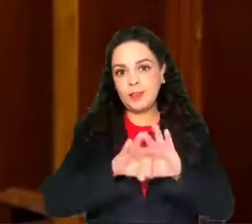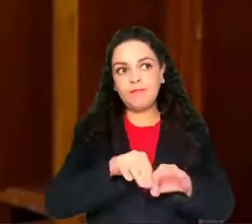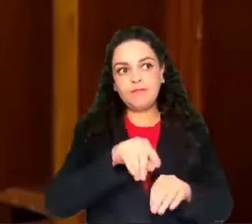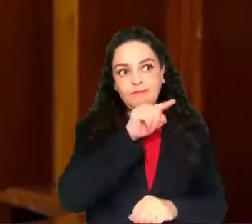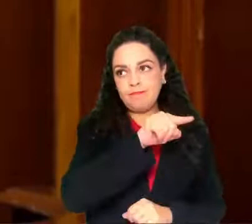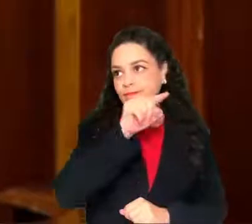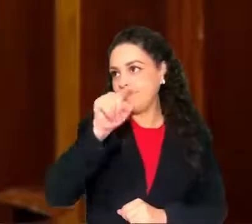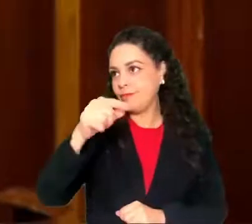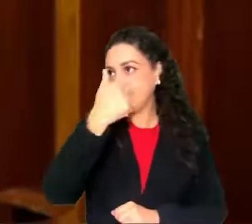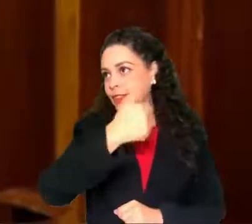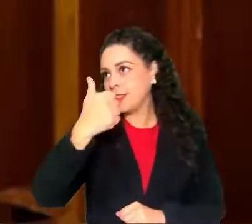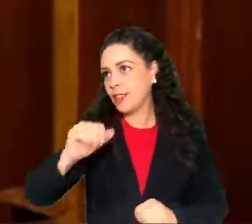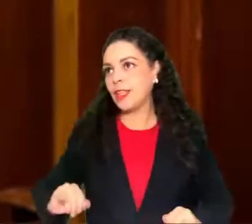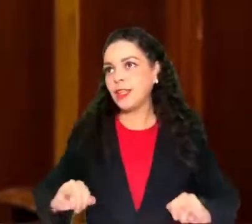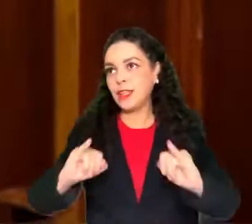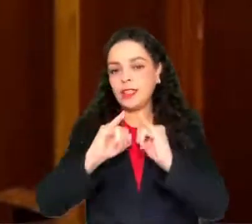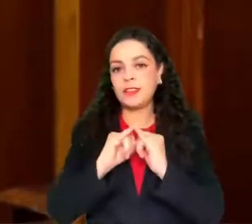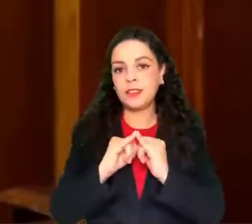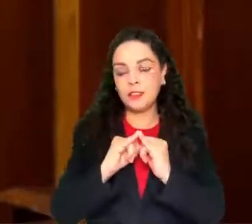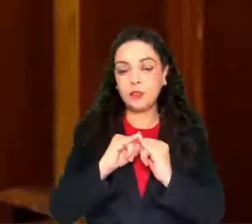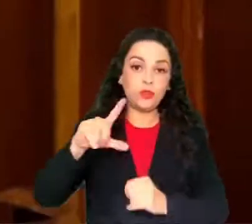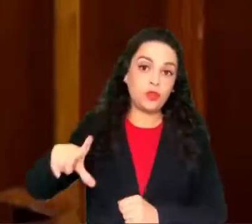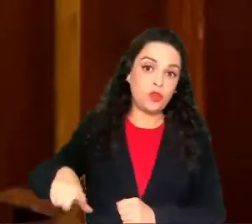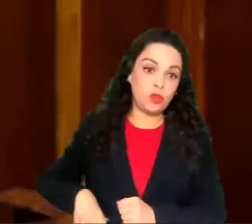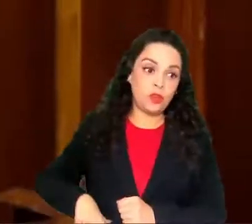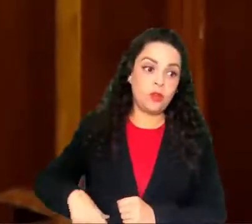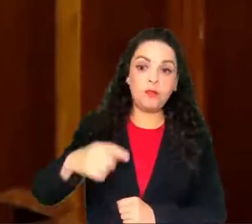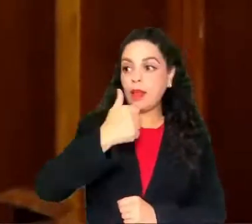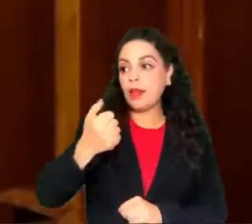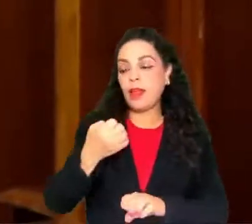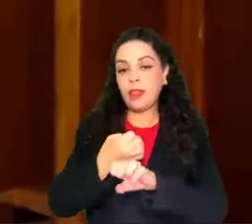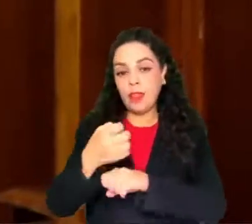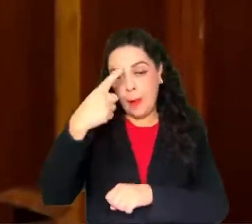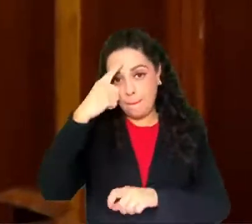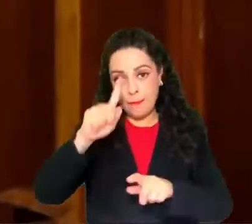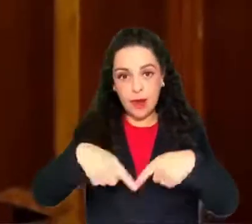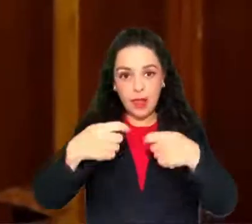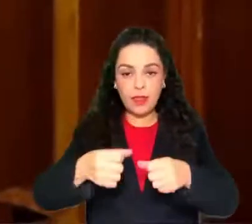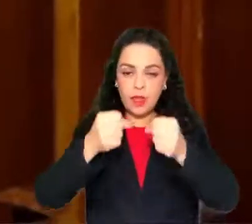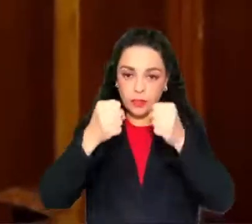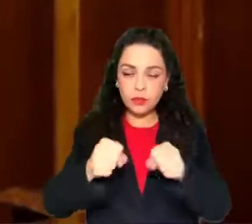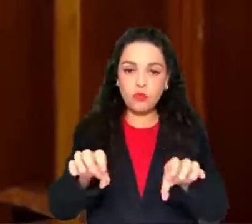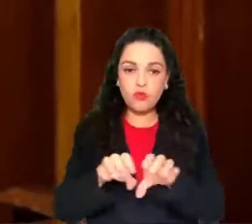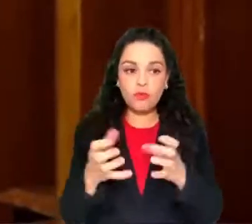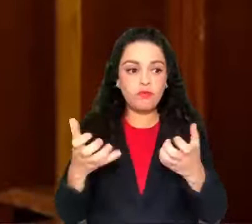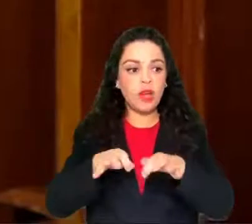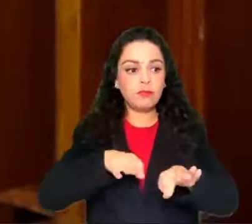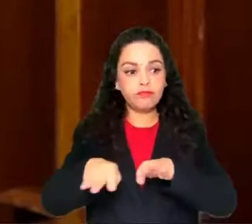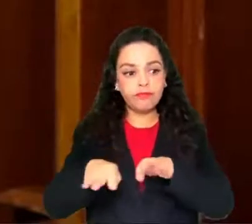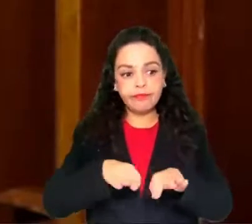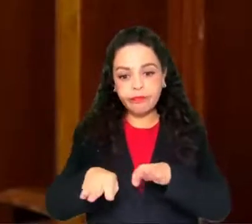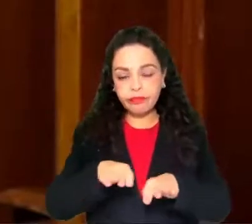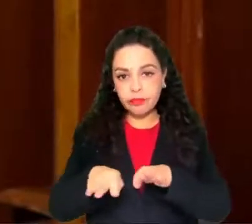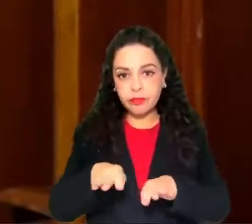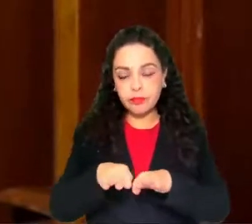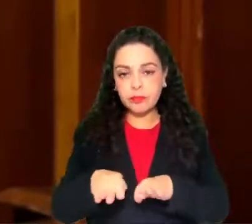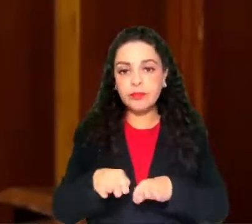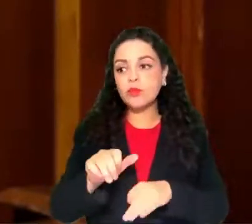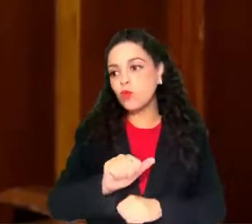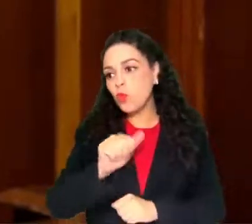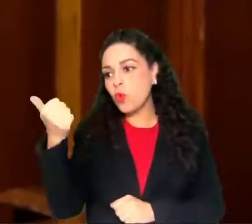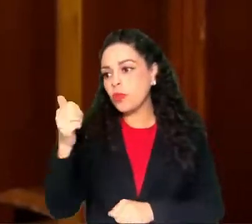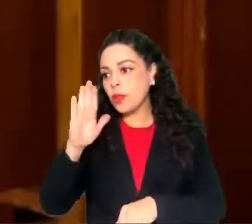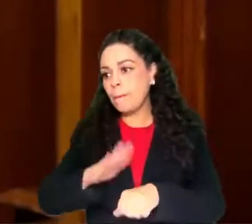para garantizar el desempeño y el ejercicio de la función pública y entre otras facultades imputar o deslindar las